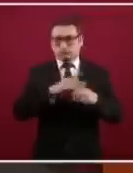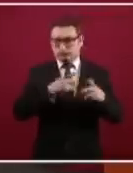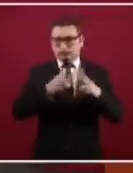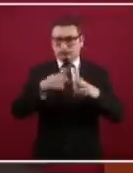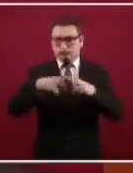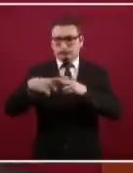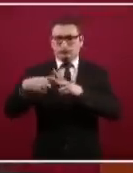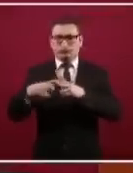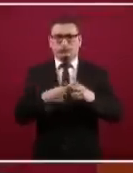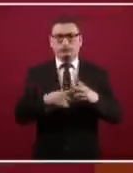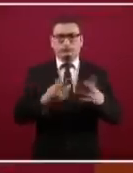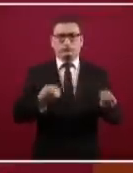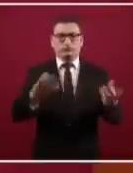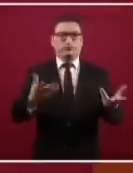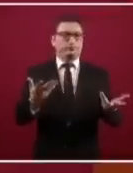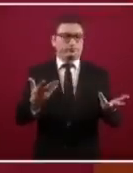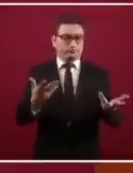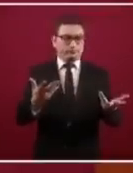porque